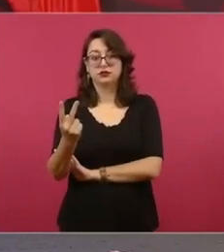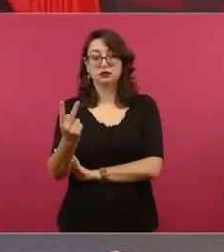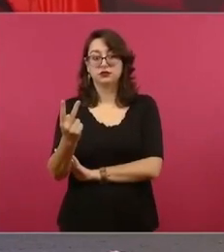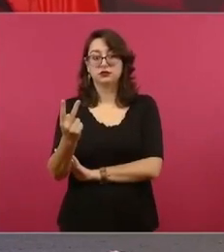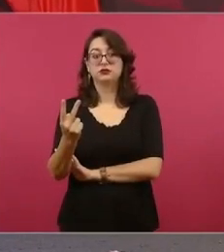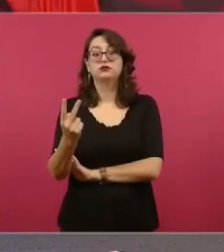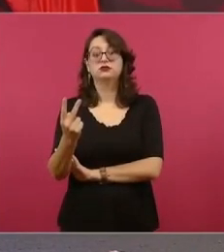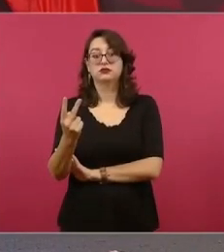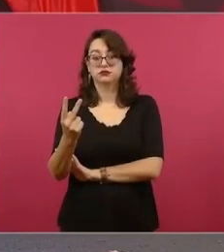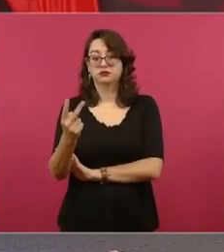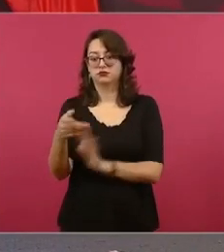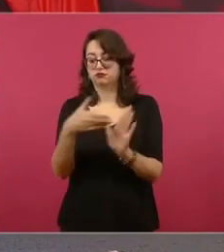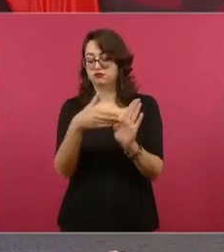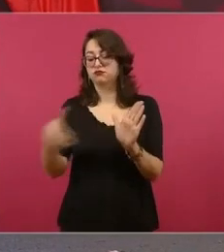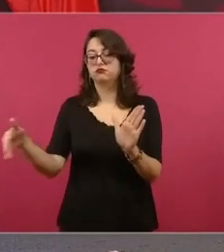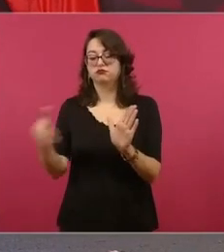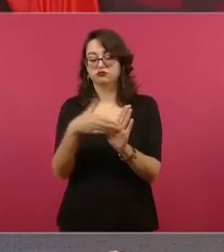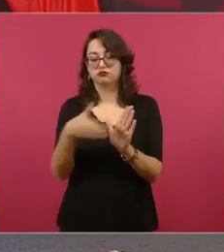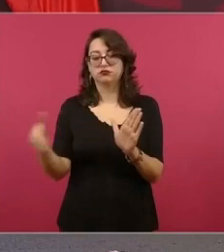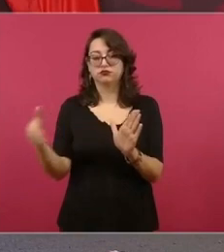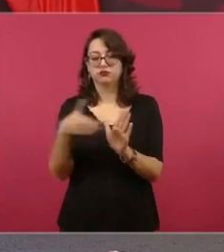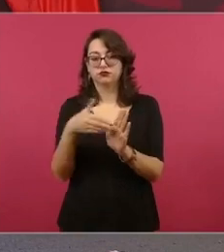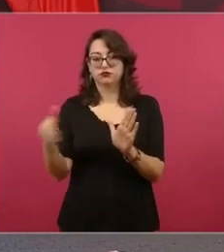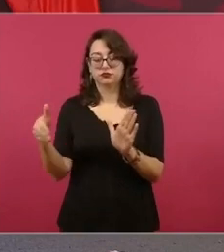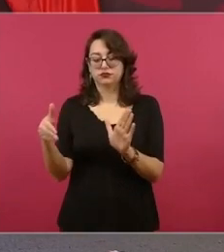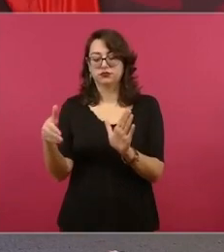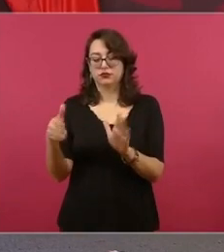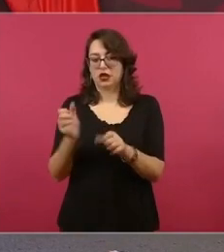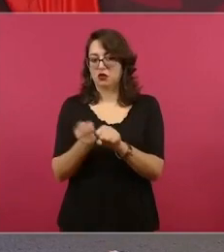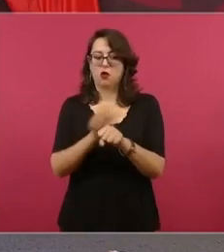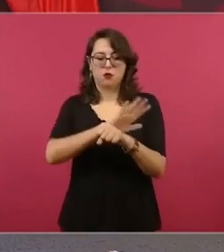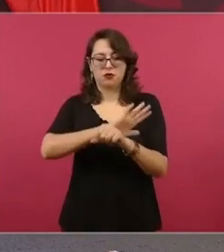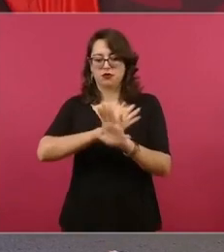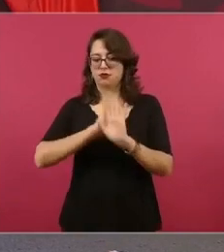ya este es el periodo post-crisis,